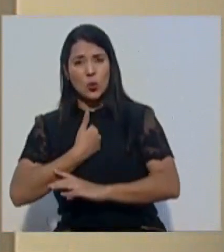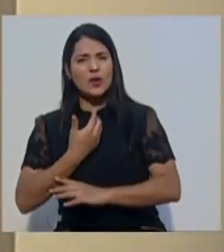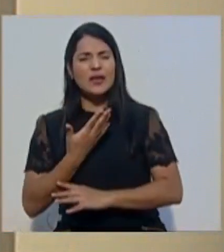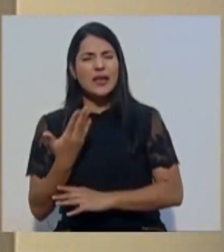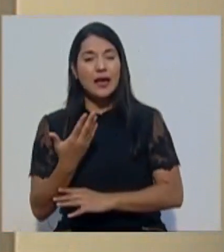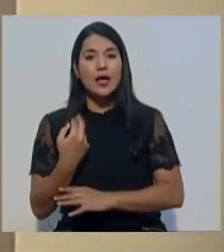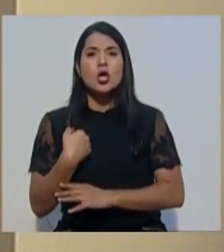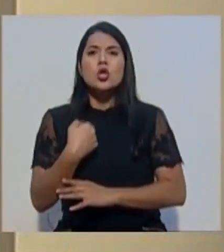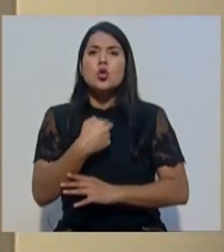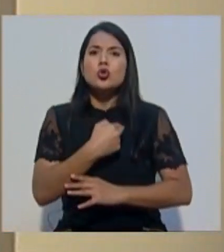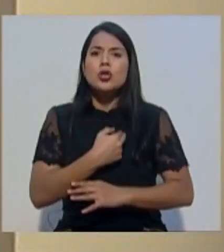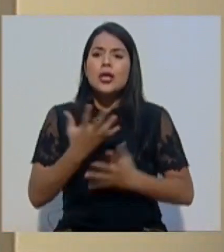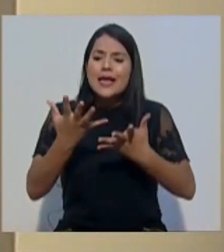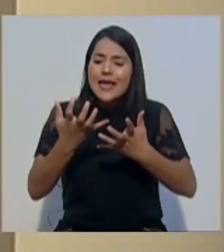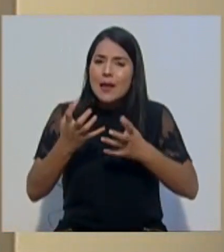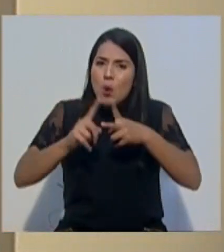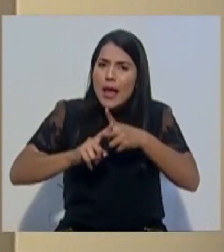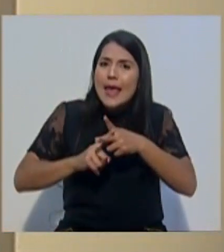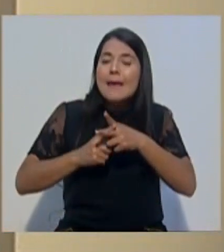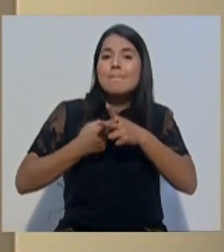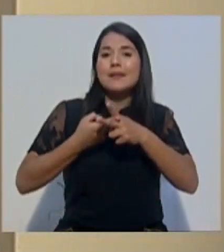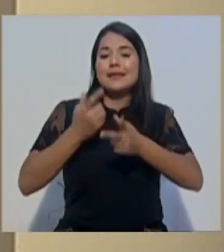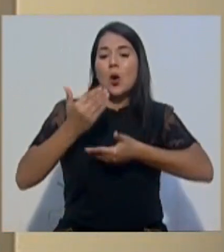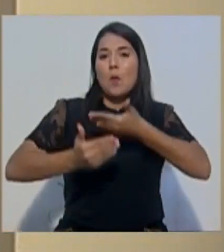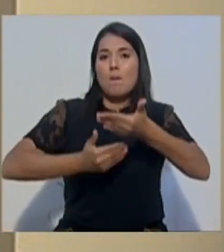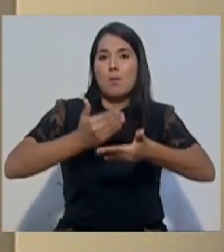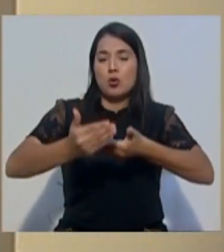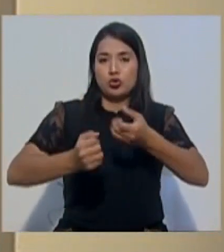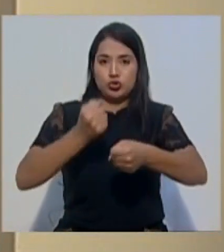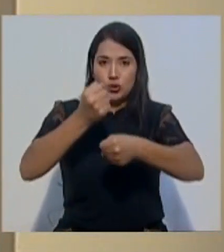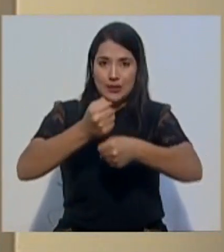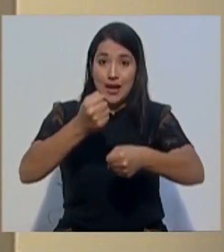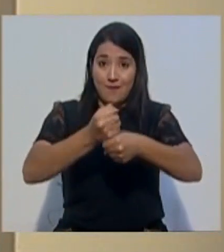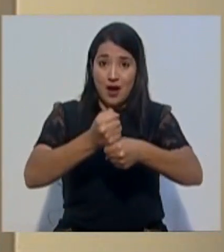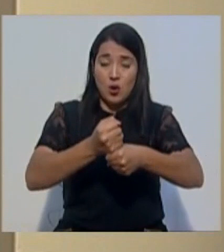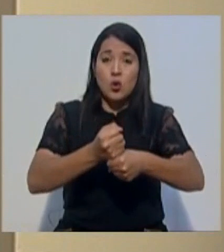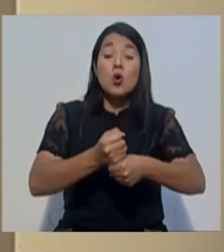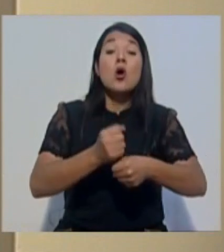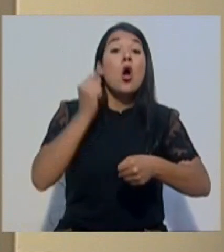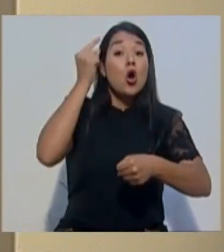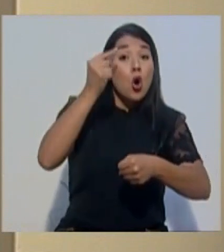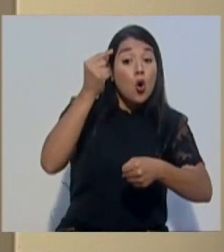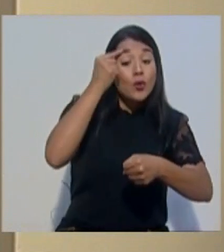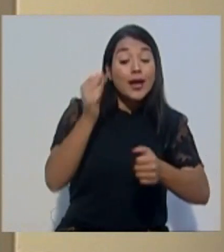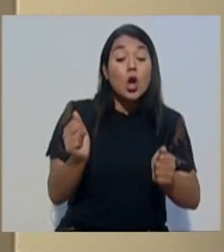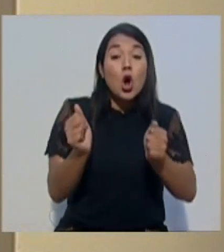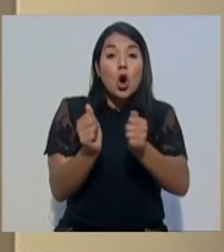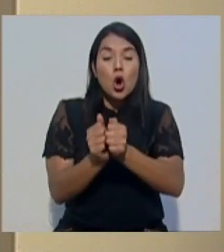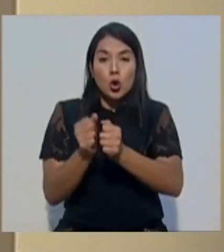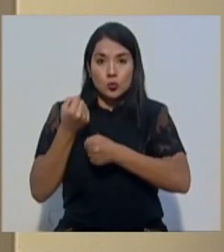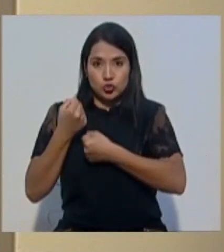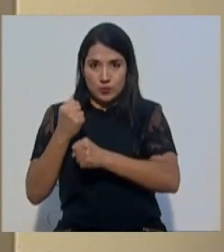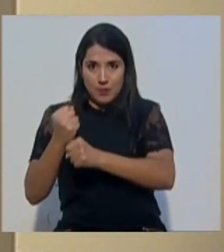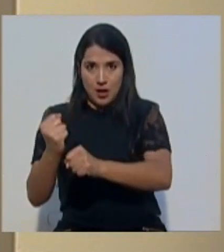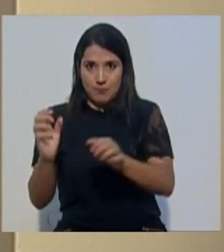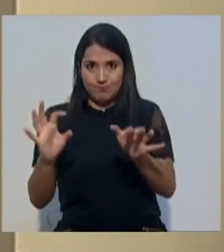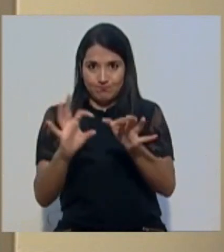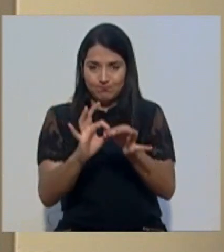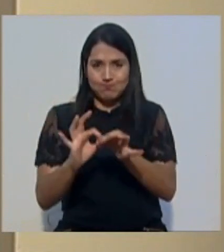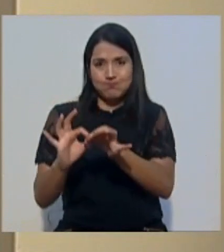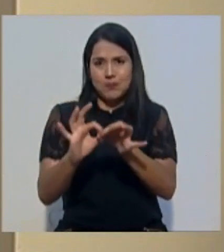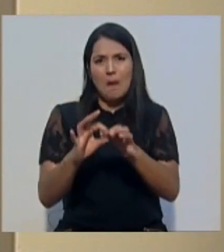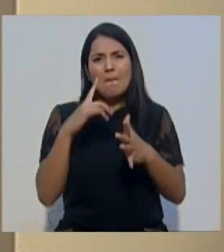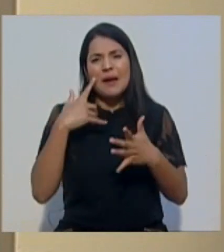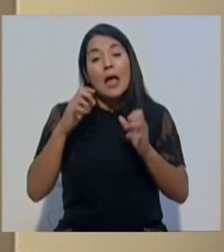orientando un proceso de trabajo conjunto entre el gobierno y las municipalidades